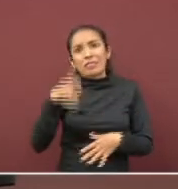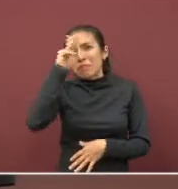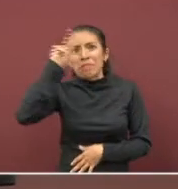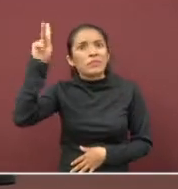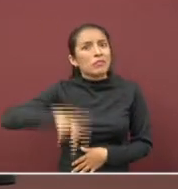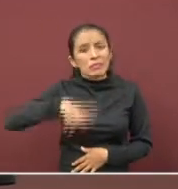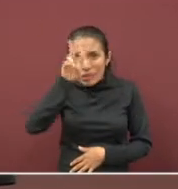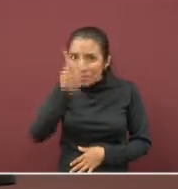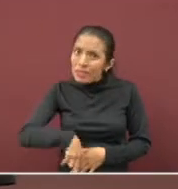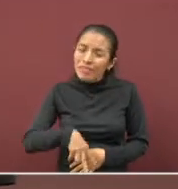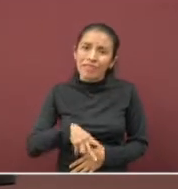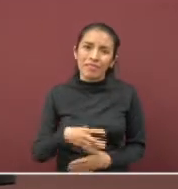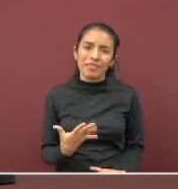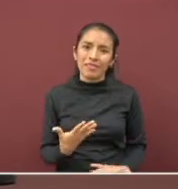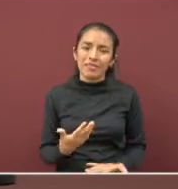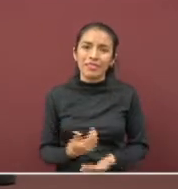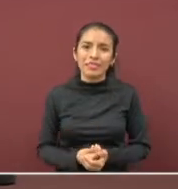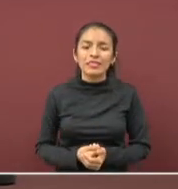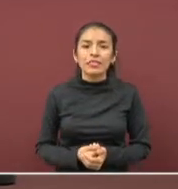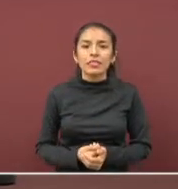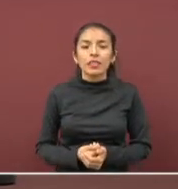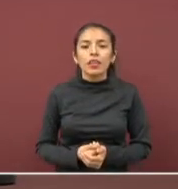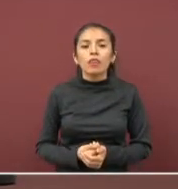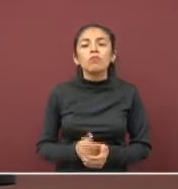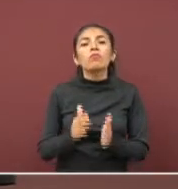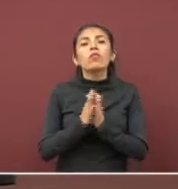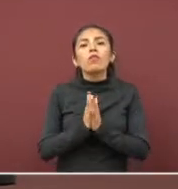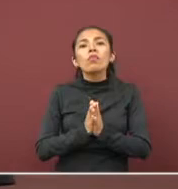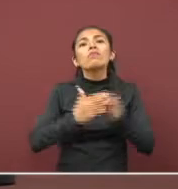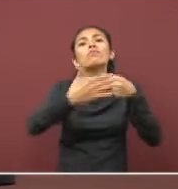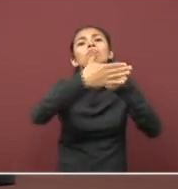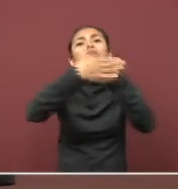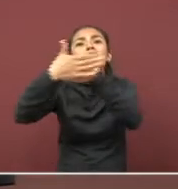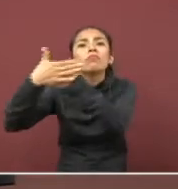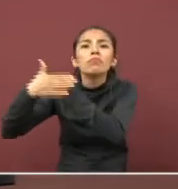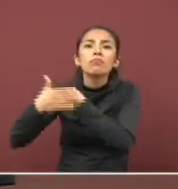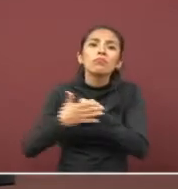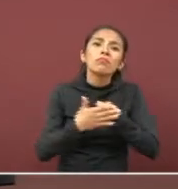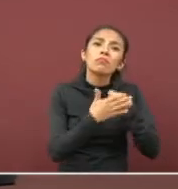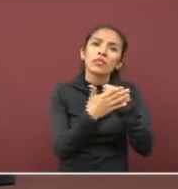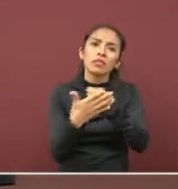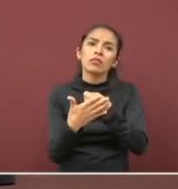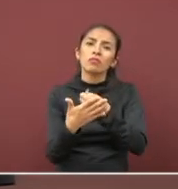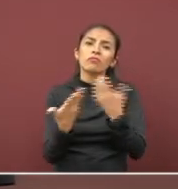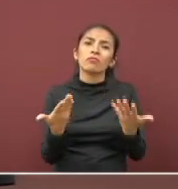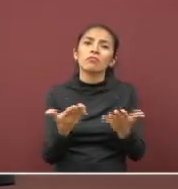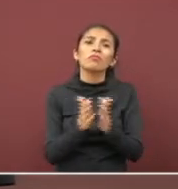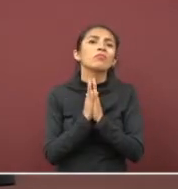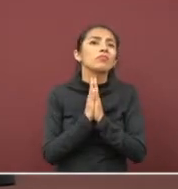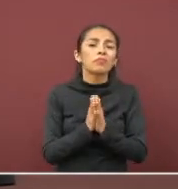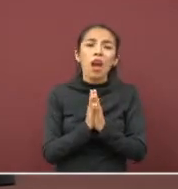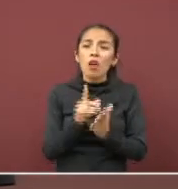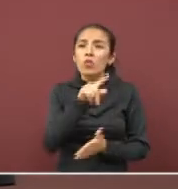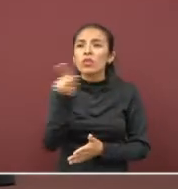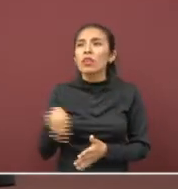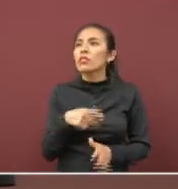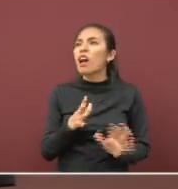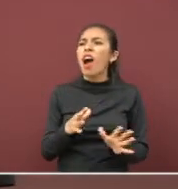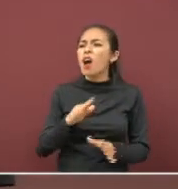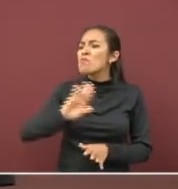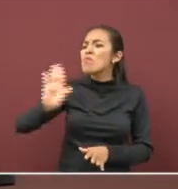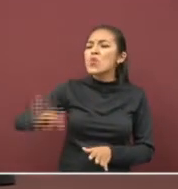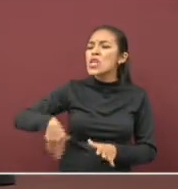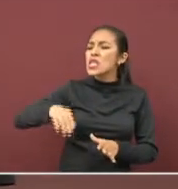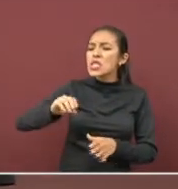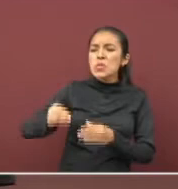nos asustamos los exhortamos a que no tomen ya con normalidad una muerte por